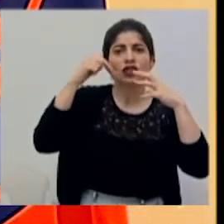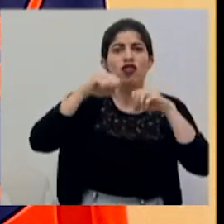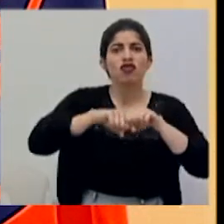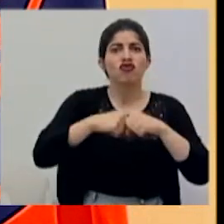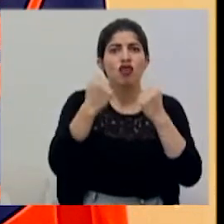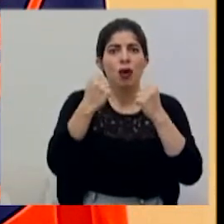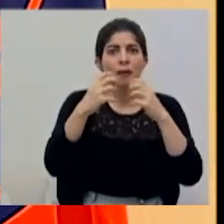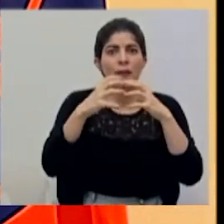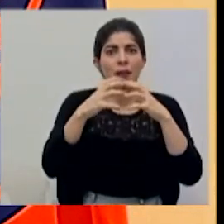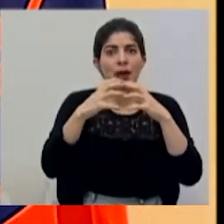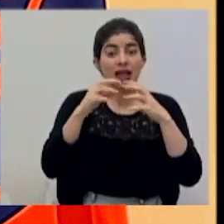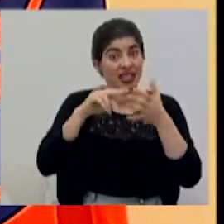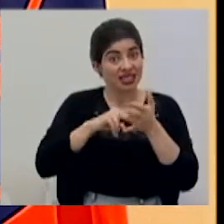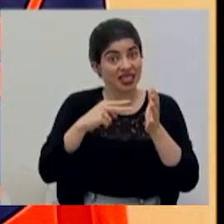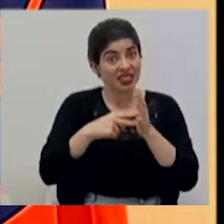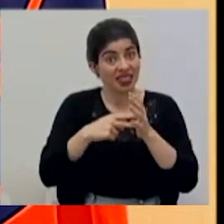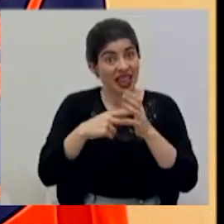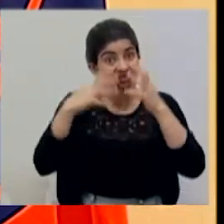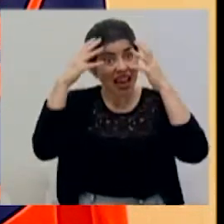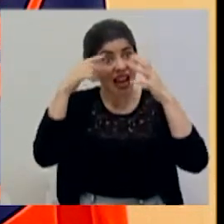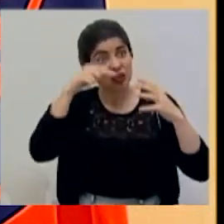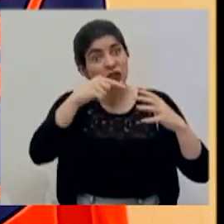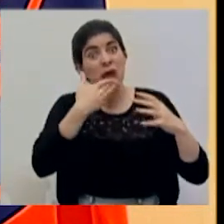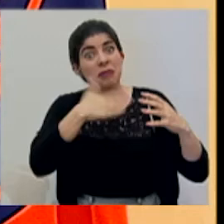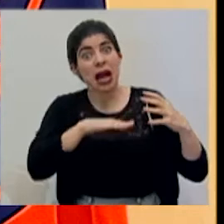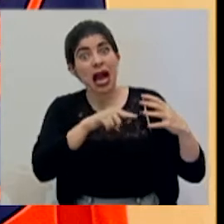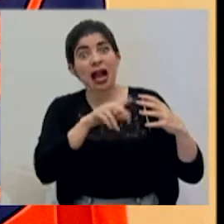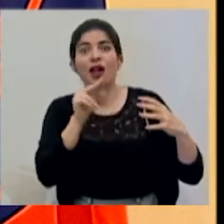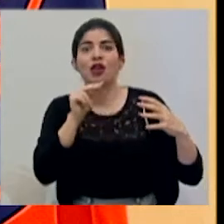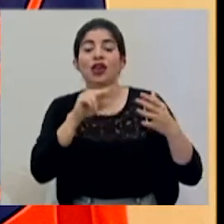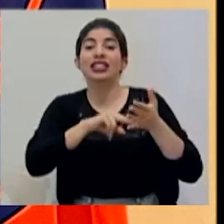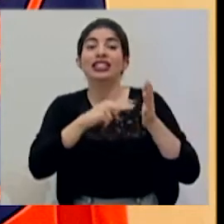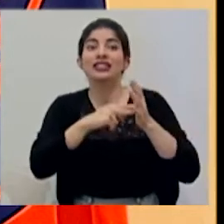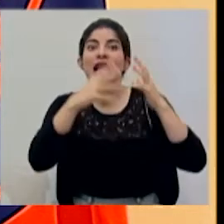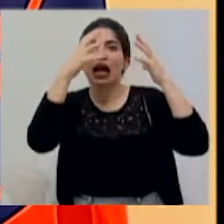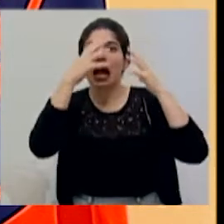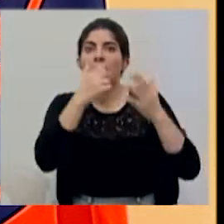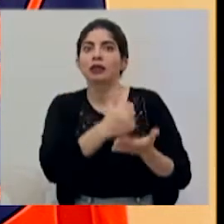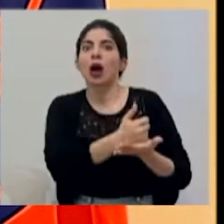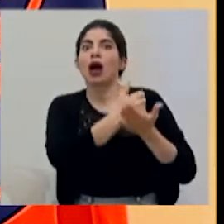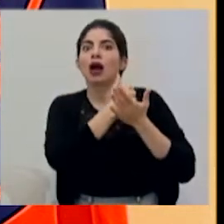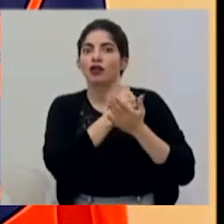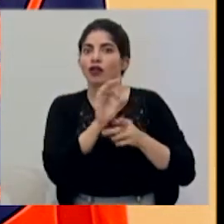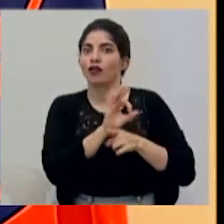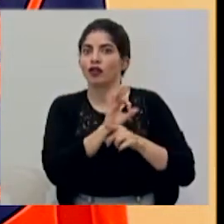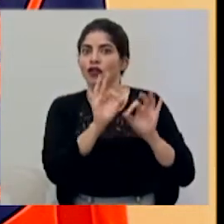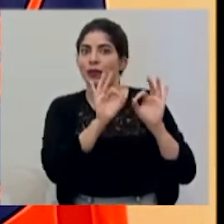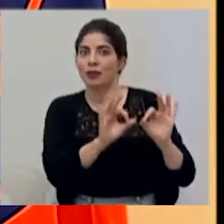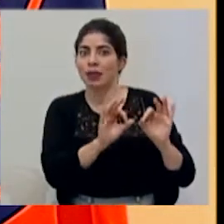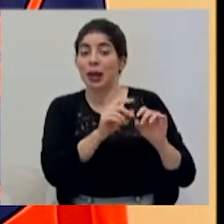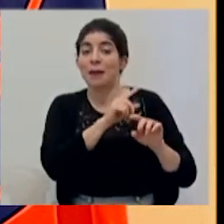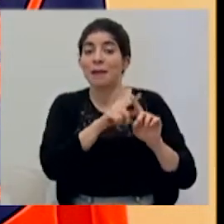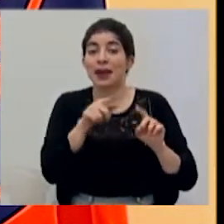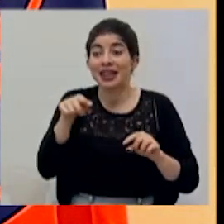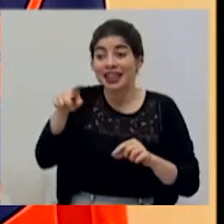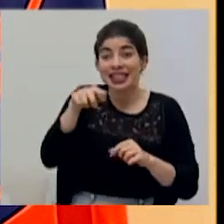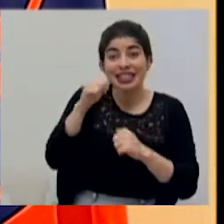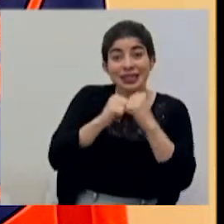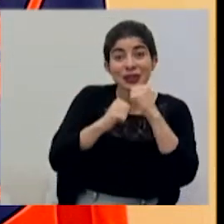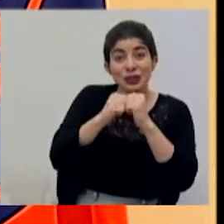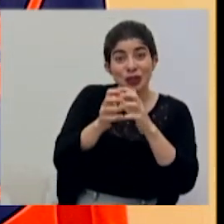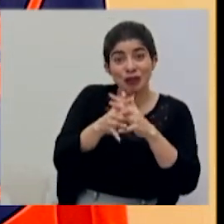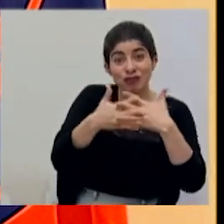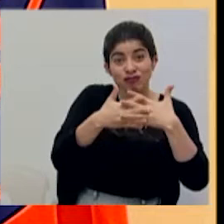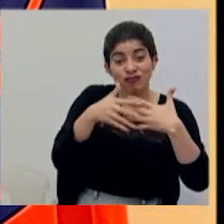y entonces eso no significa que el casco está mal, eso significa que el casco cumplió su función. Entonces, los daños en estas estructuras